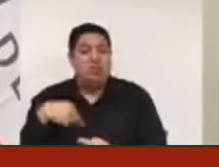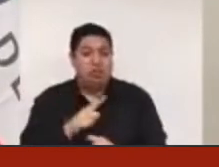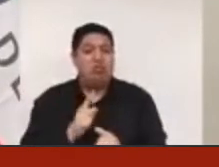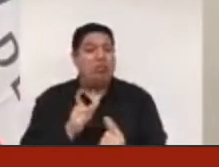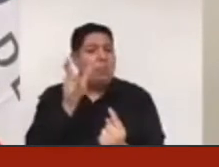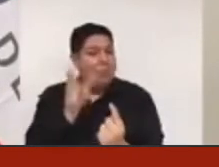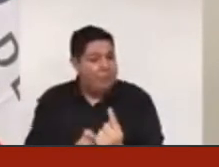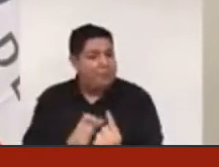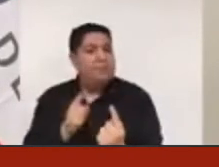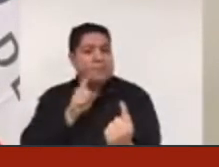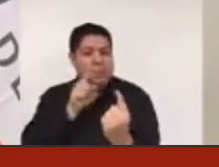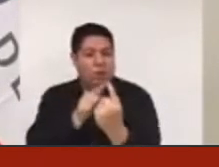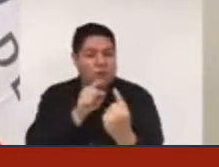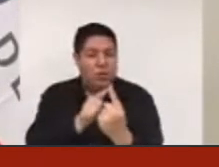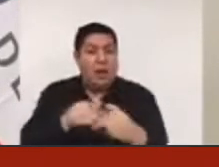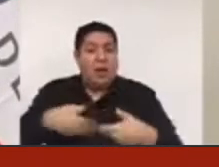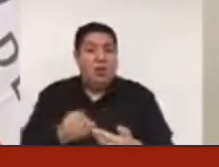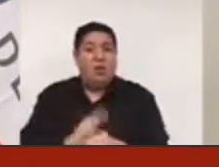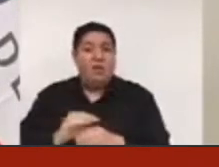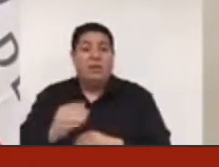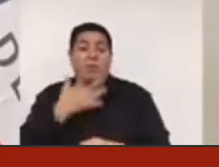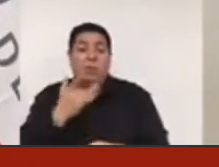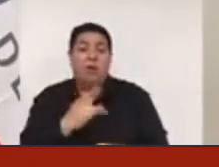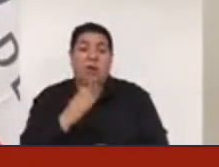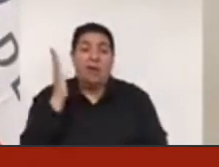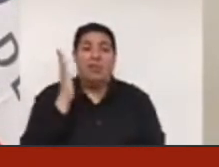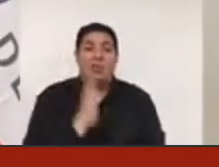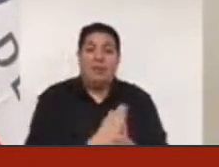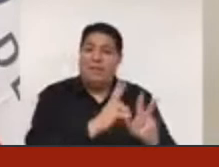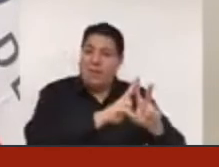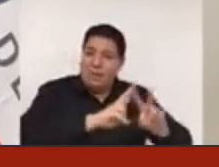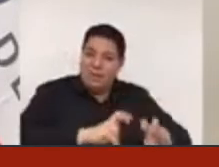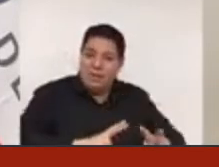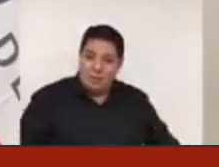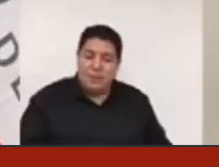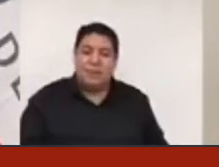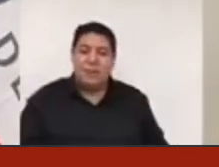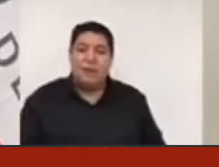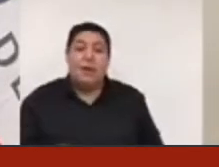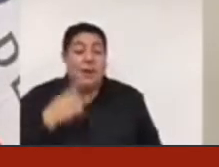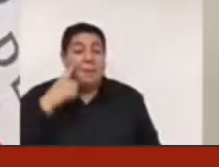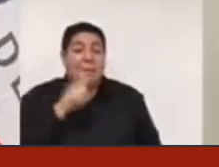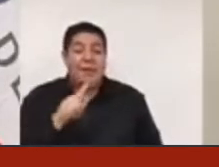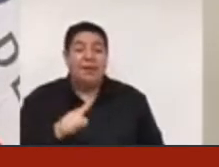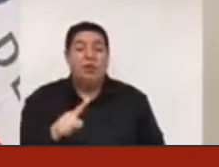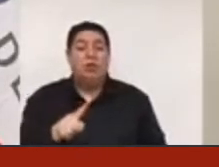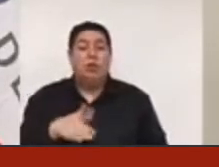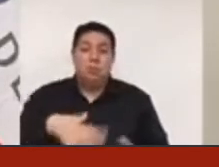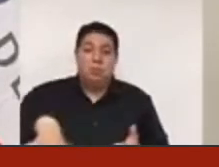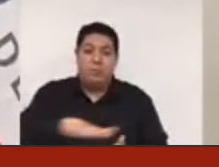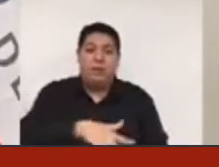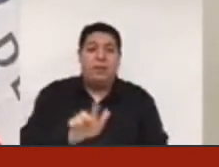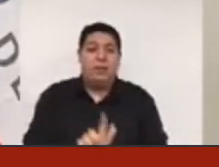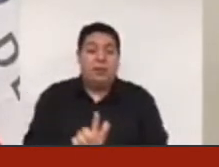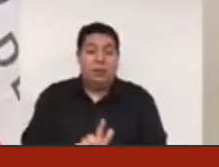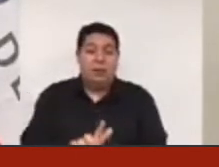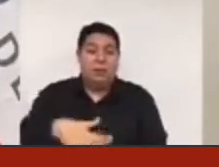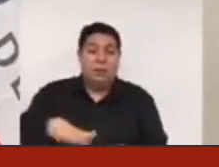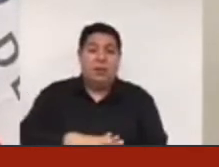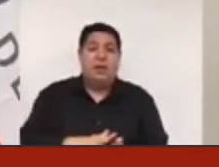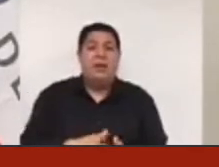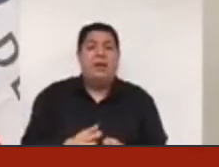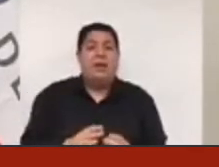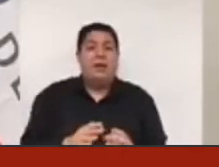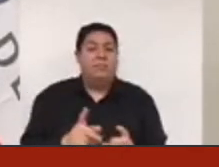con ellos lo estamos dando recién a conocer porque teníamos que hacer esta investigación pero a nivel local claramente se